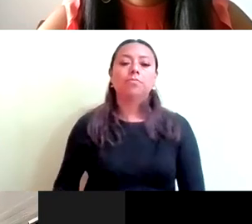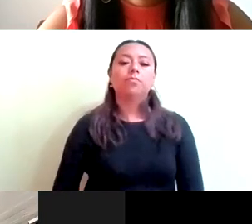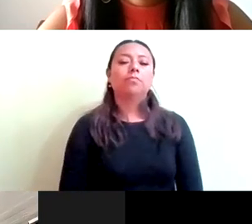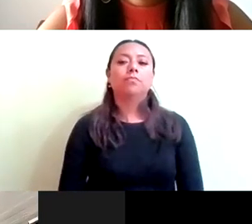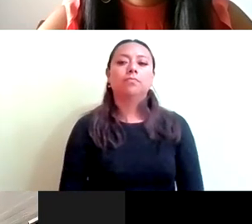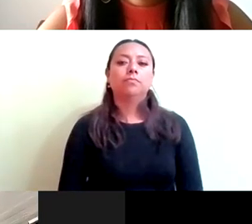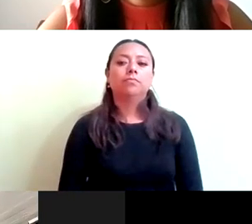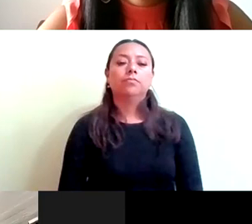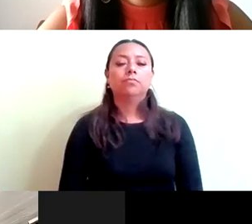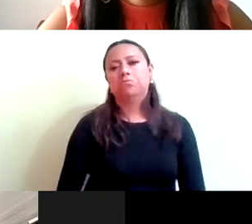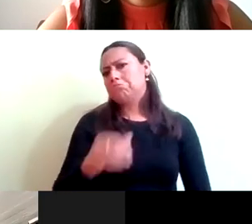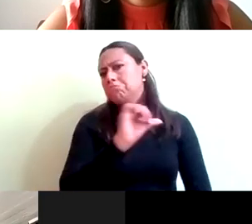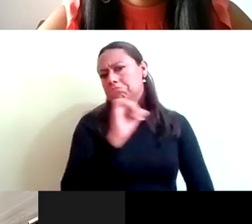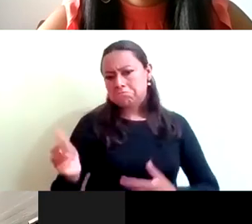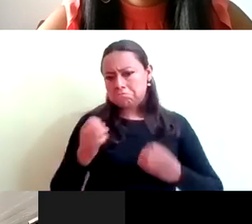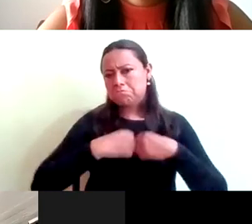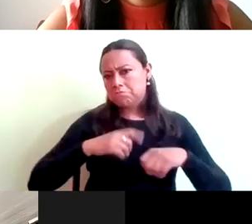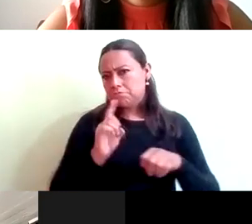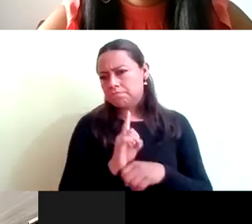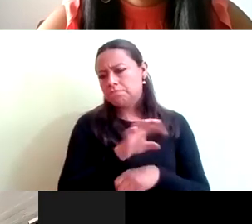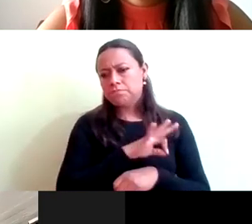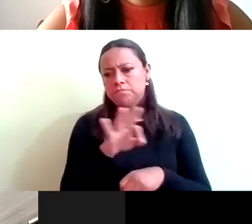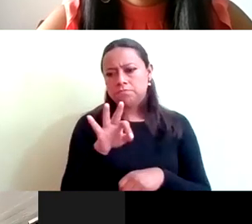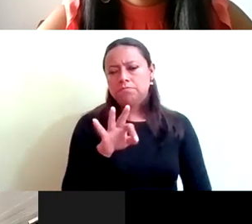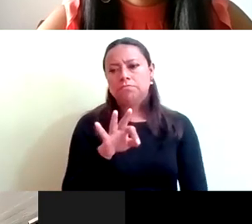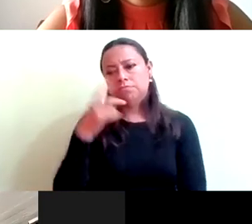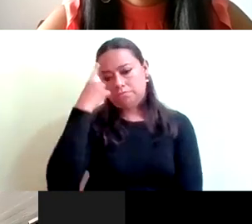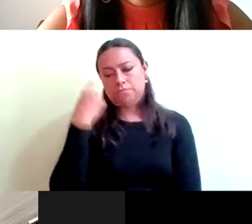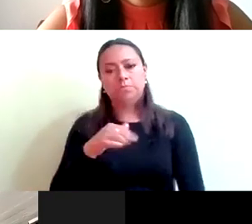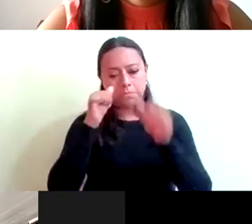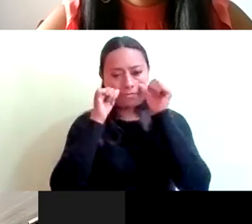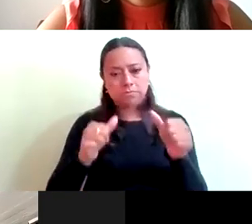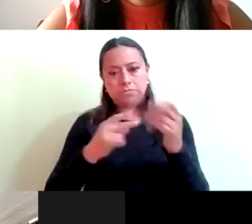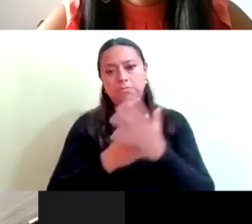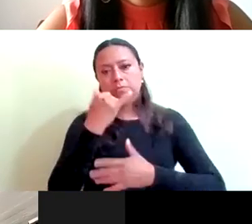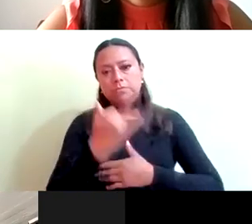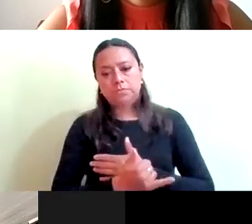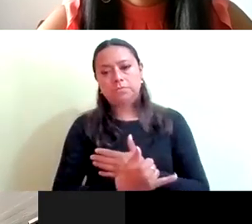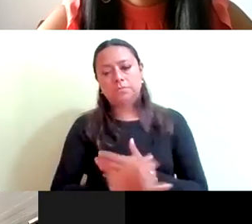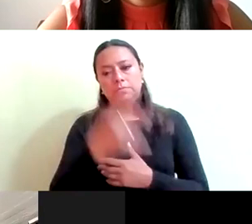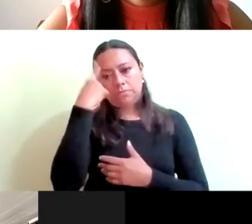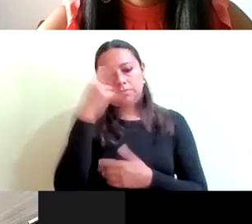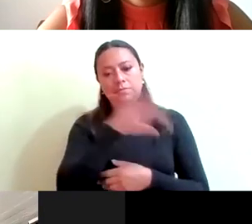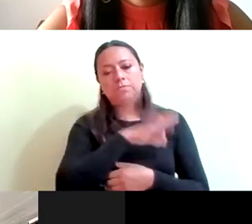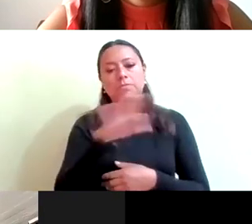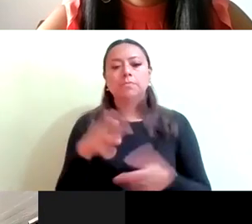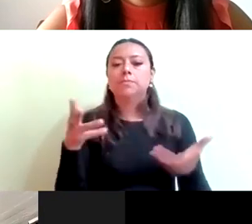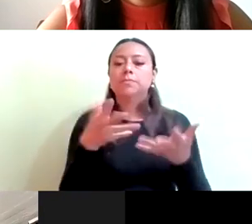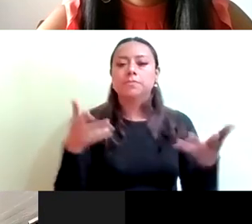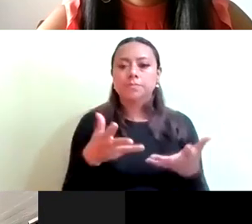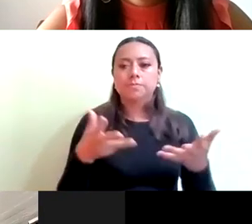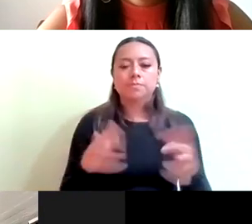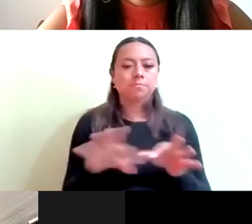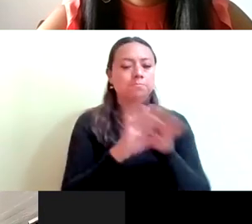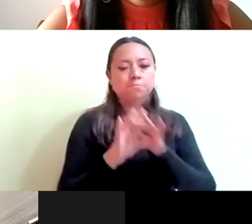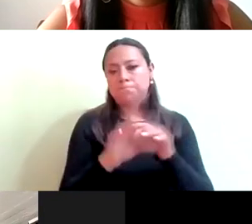otras posibilidades de atender proyectos para poder hacer cohesión social, que es lo